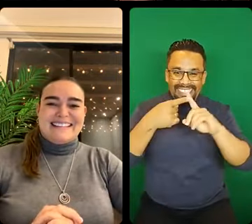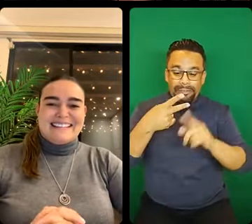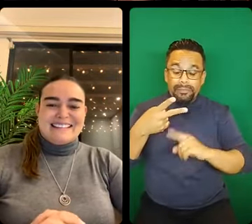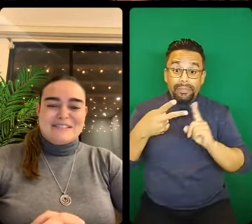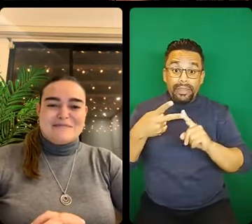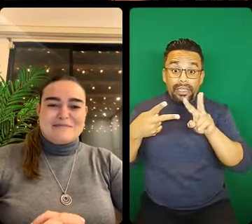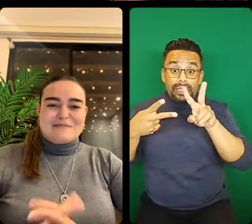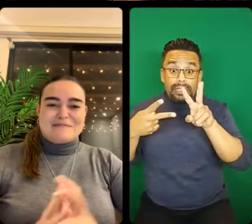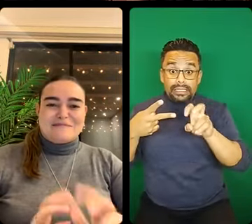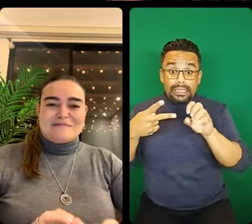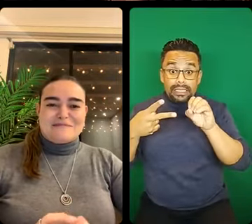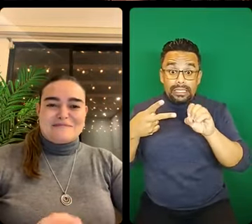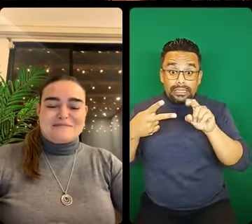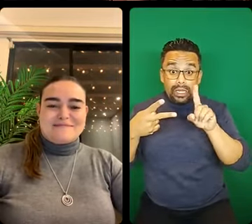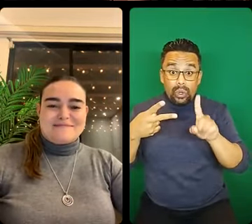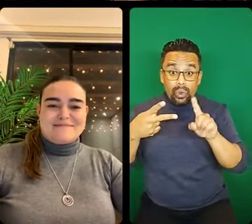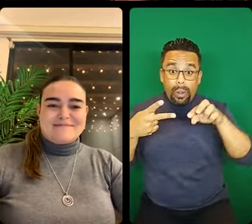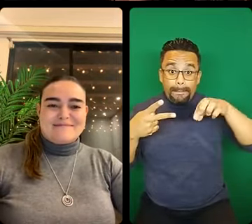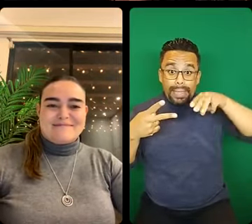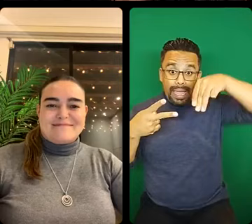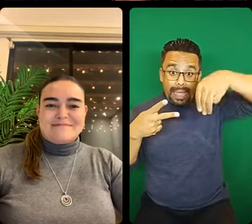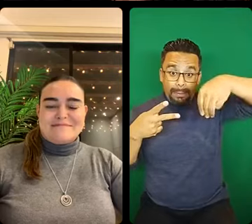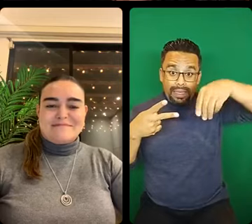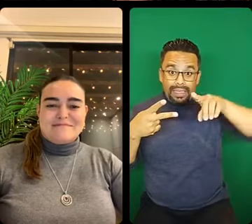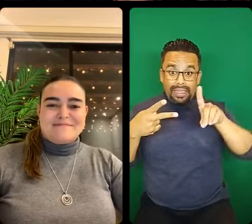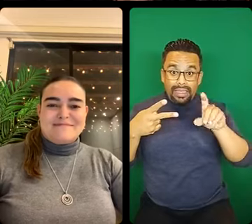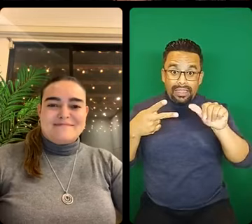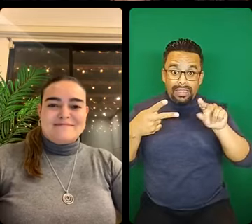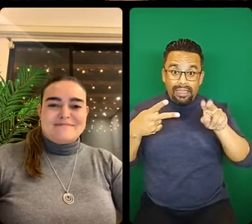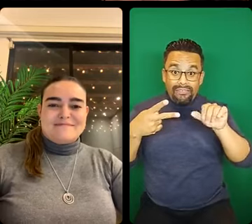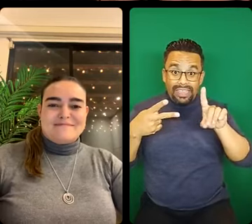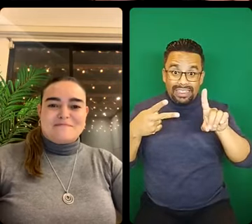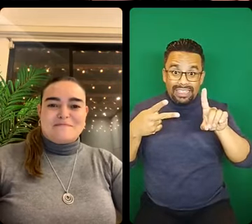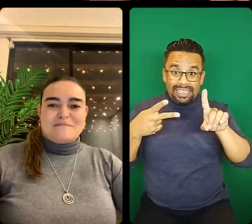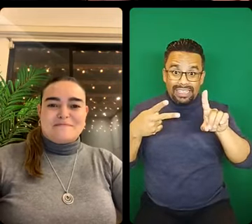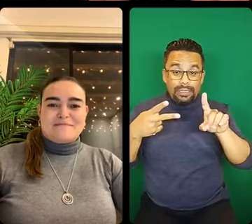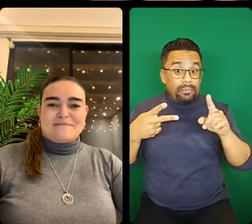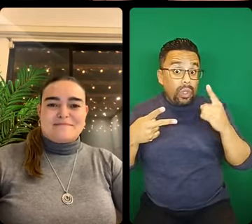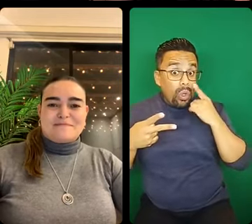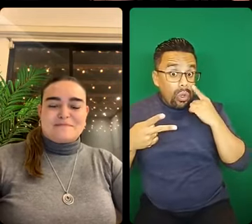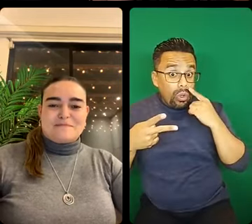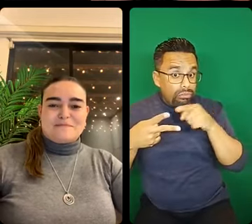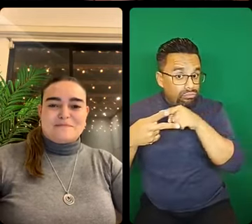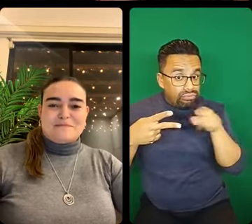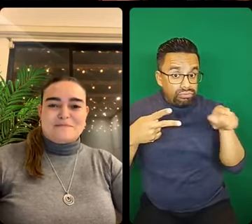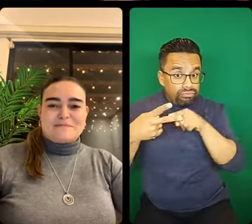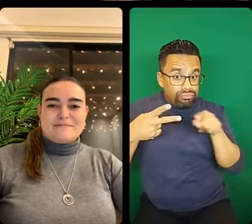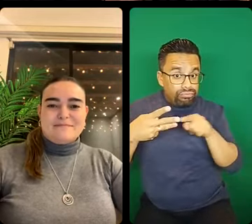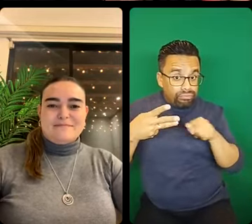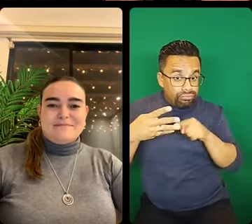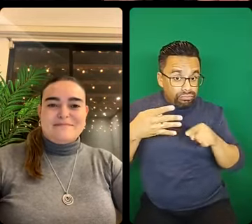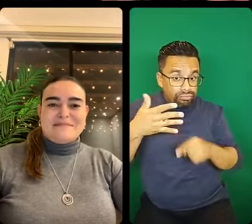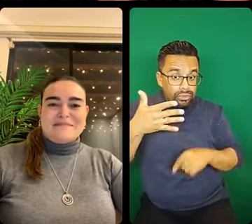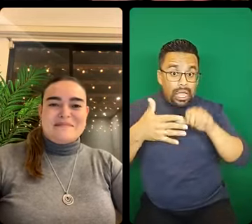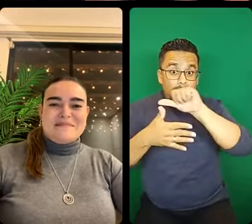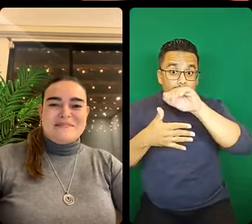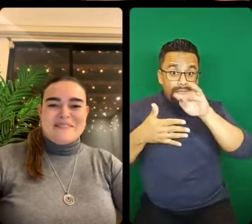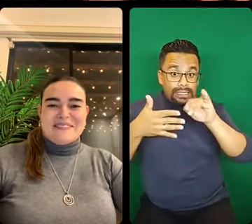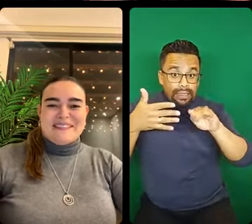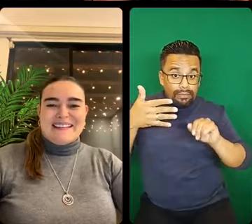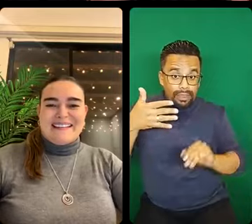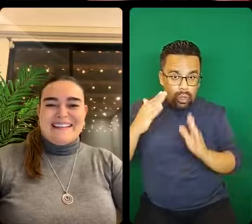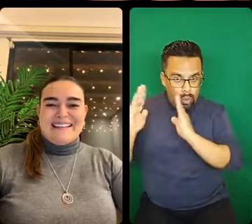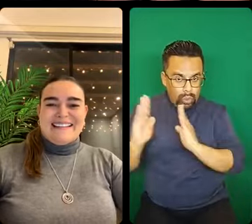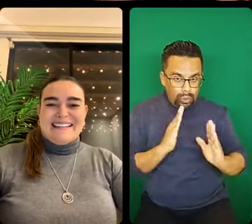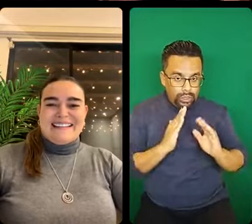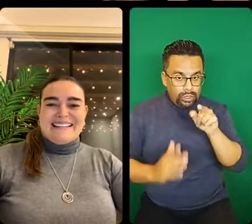701 PM de David Francisco Dávila Pinchao. Acuérdense que lo estamos leyendo en orden alfabético. Aquí todo es en orden alfabético para que no vayan a